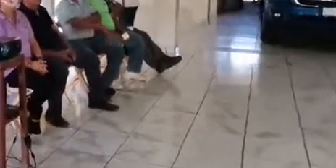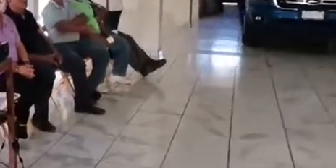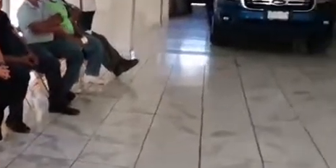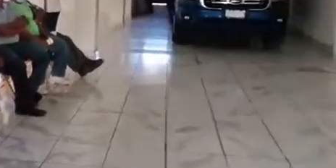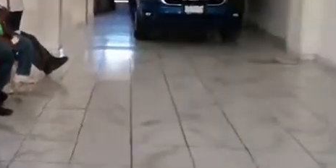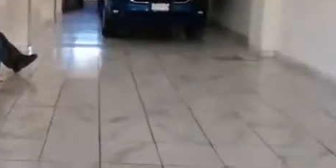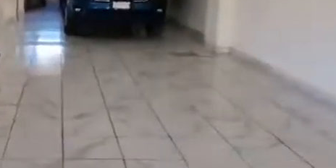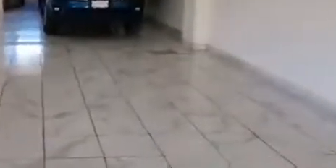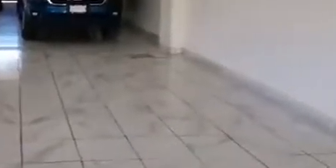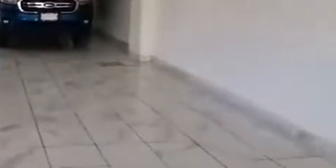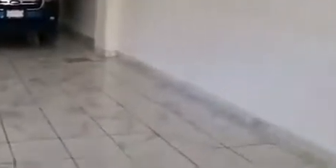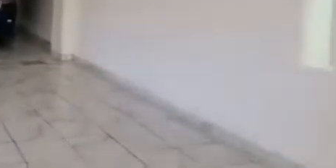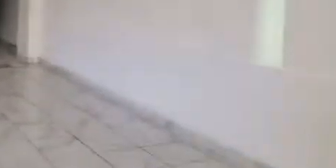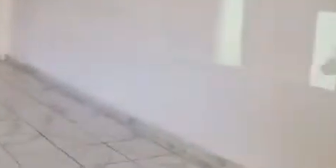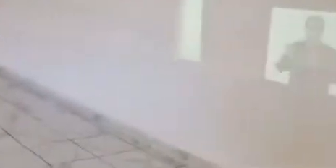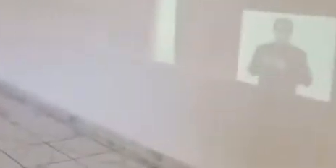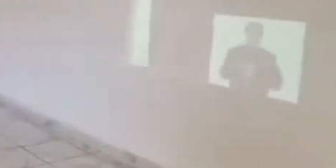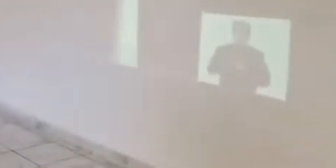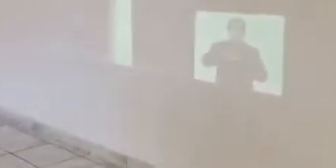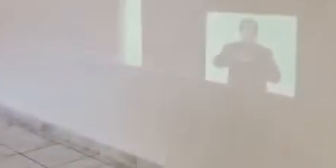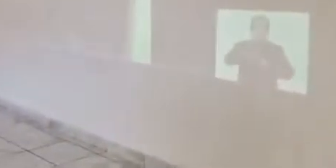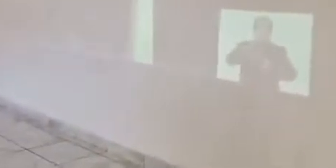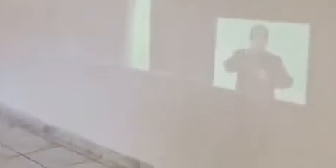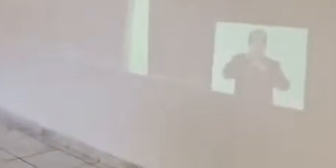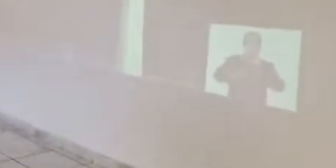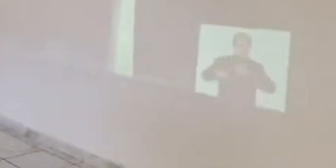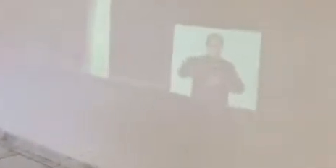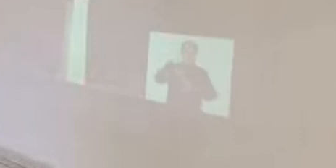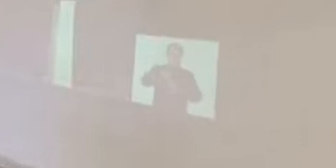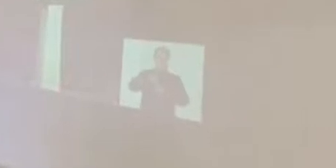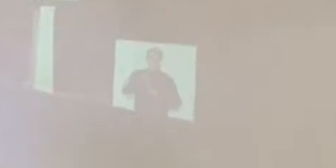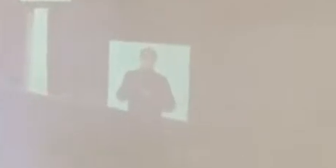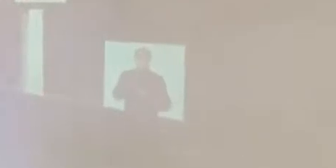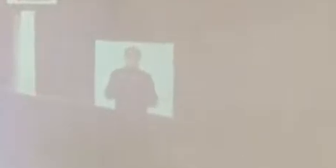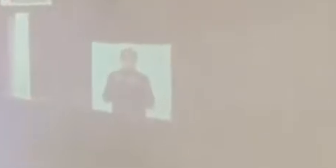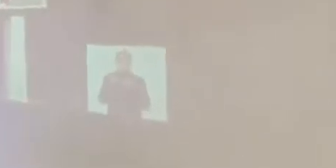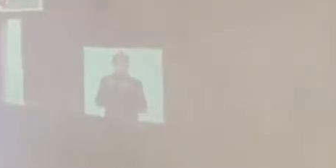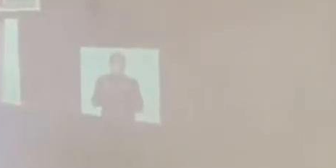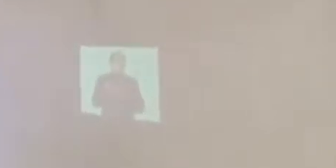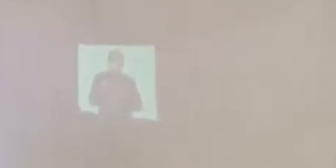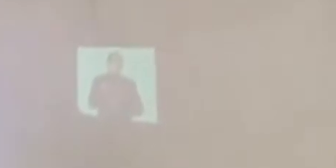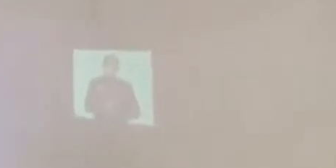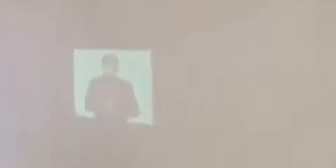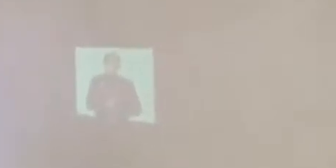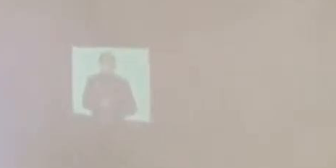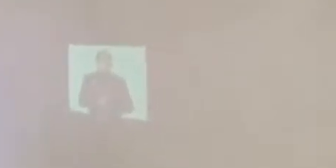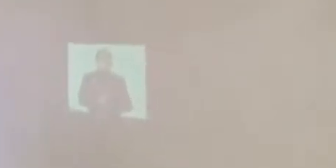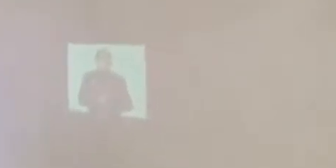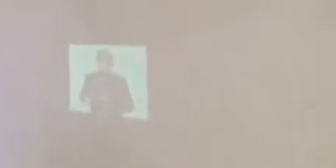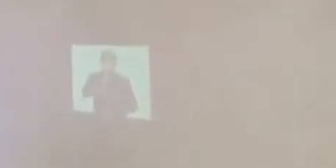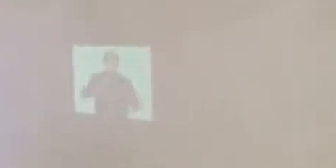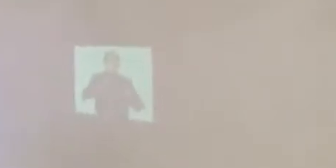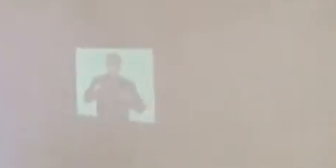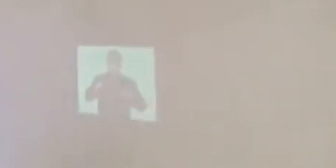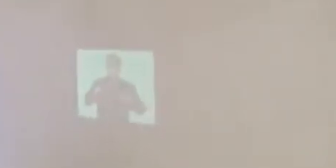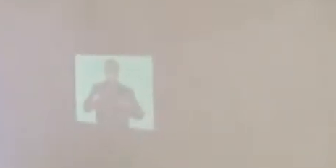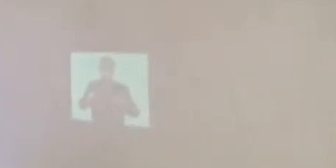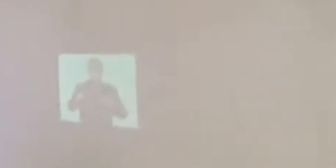de medios de comunicación, muchísimas gracias por estar aquí. Y de igual manera a cada uno de los que están presentes en